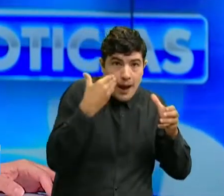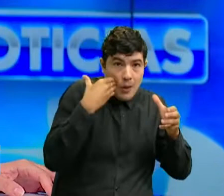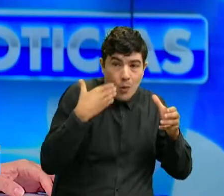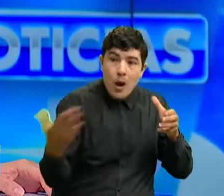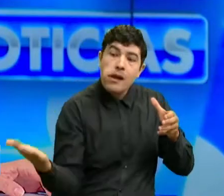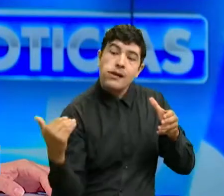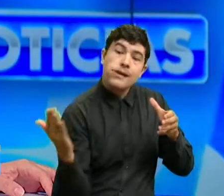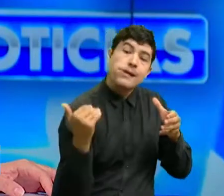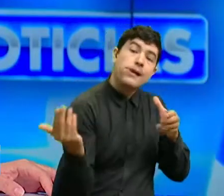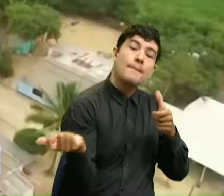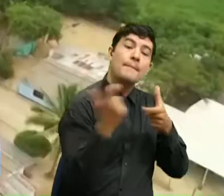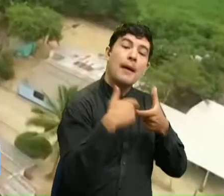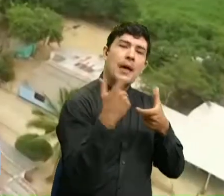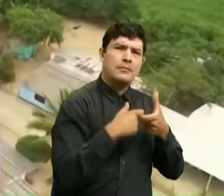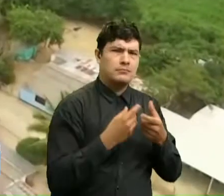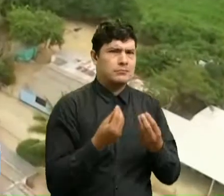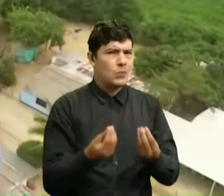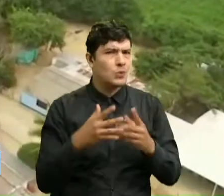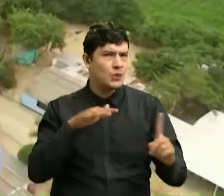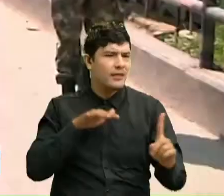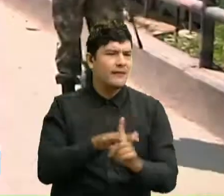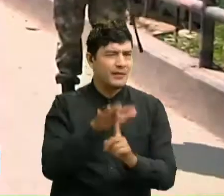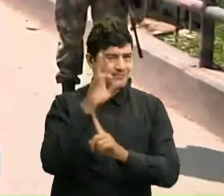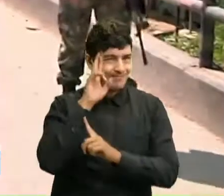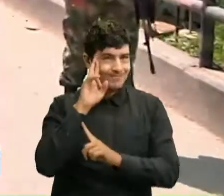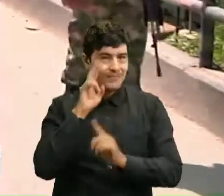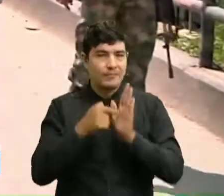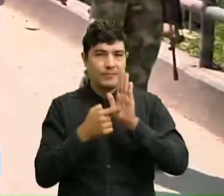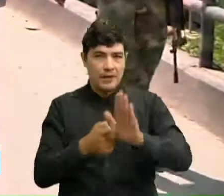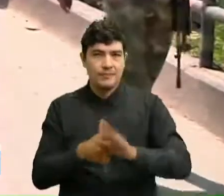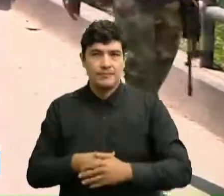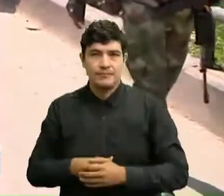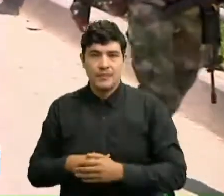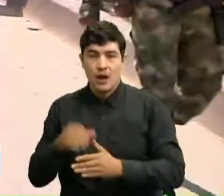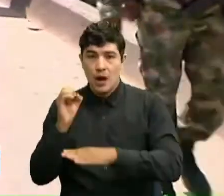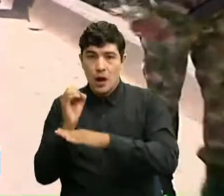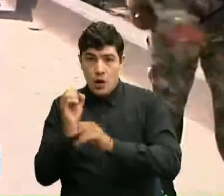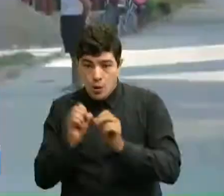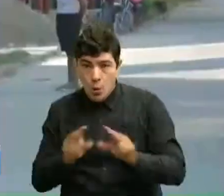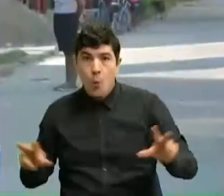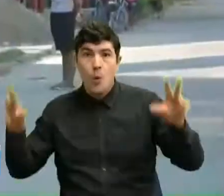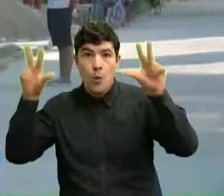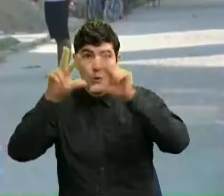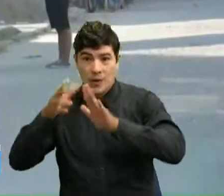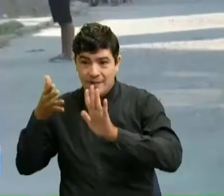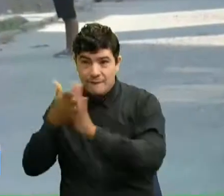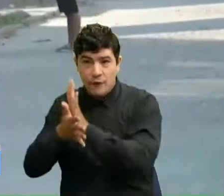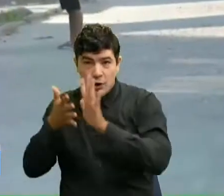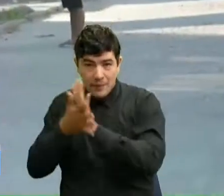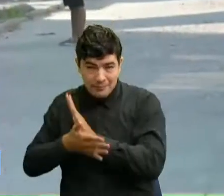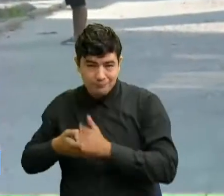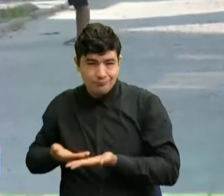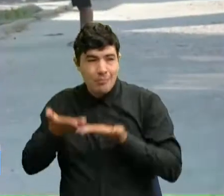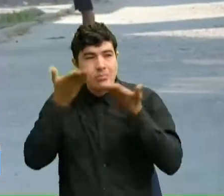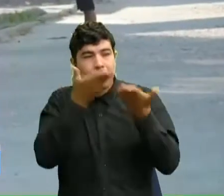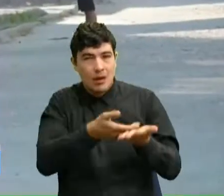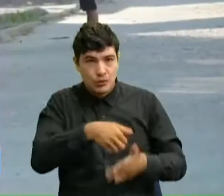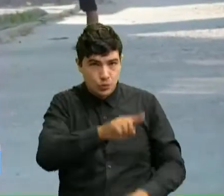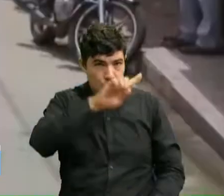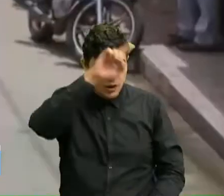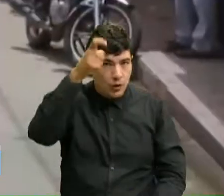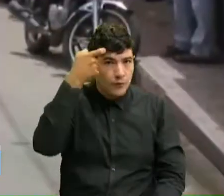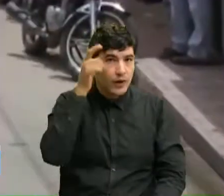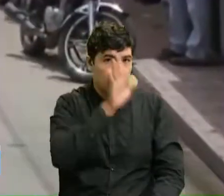más afectada en el informe entregado por las naciones unidas para la coordinación de asuntos humanitarios al gobierno departamental